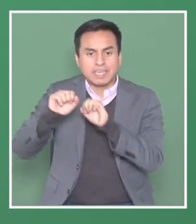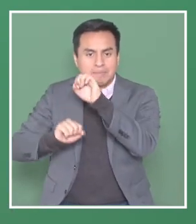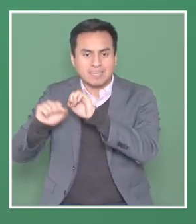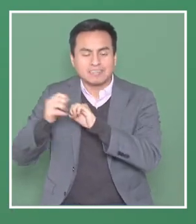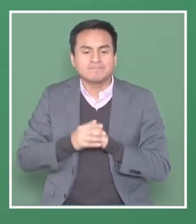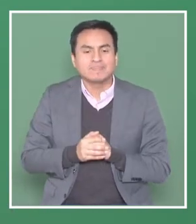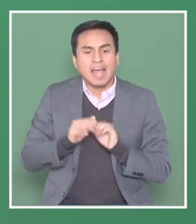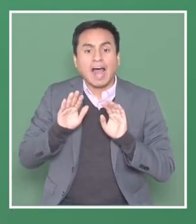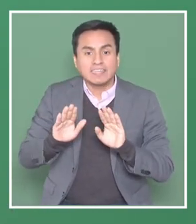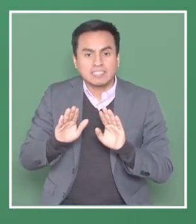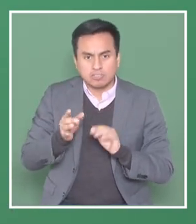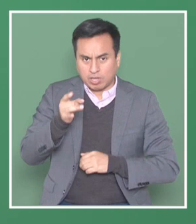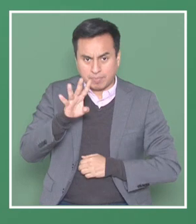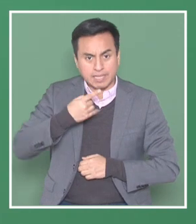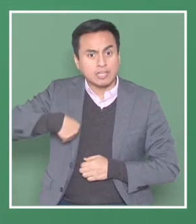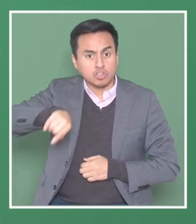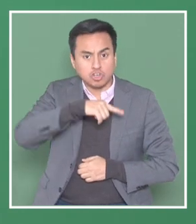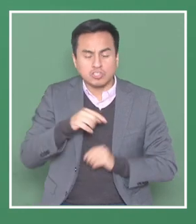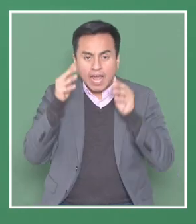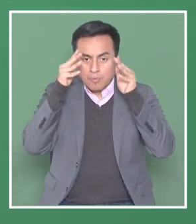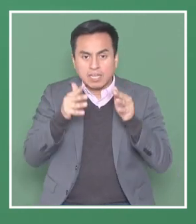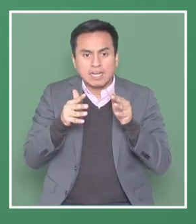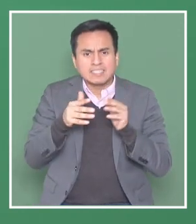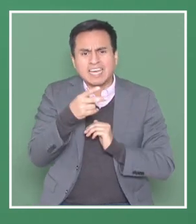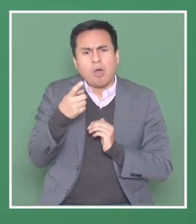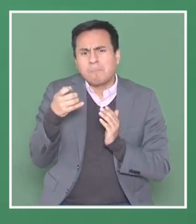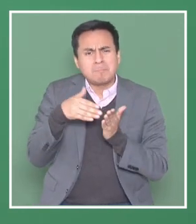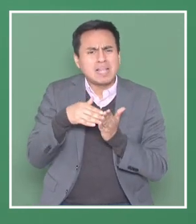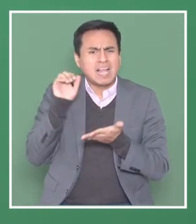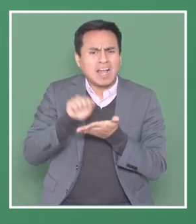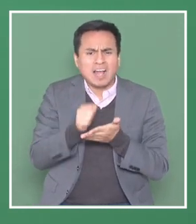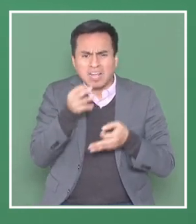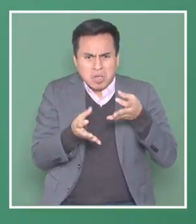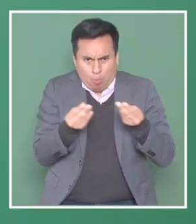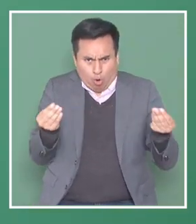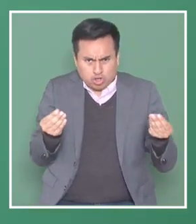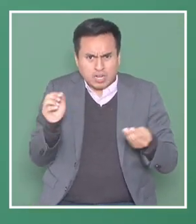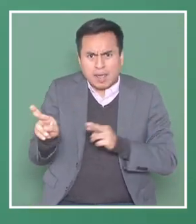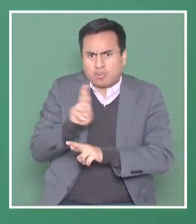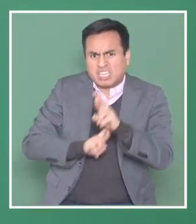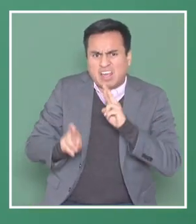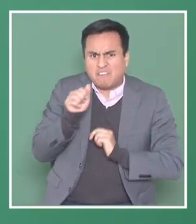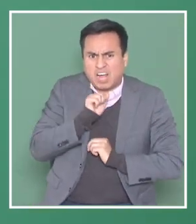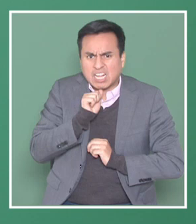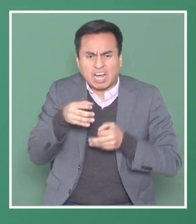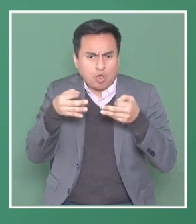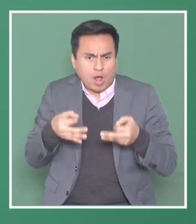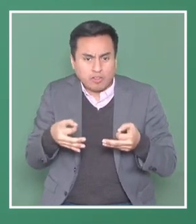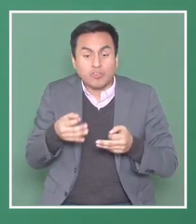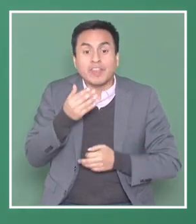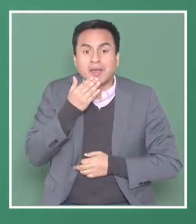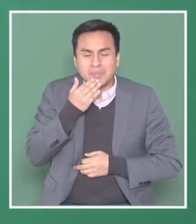personas y empresas. De esa manera, no solo vamos a abordar los cientos de miles de causas que actualmente no están siendo respondidas de forma